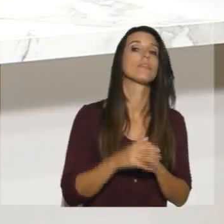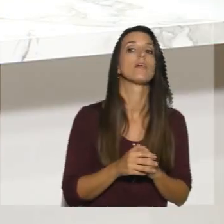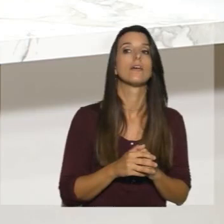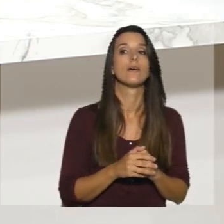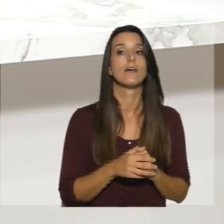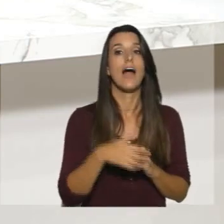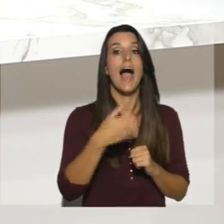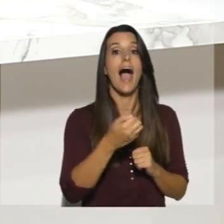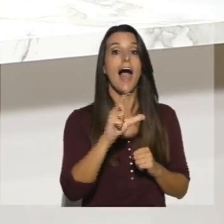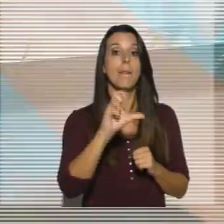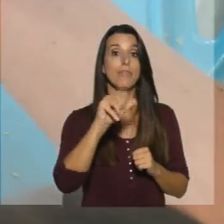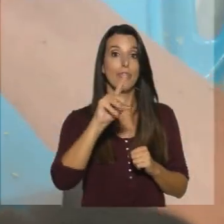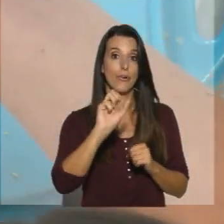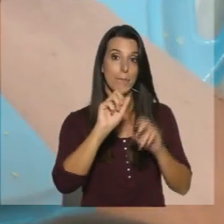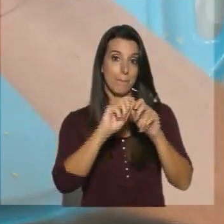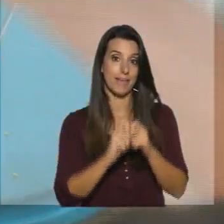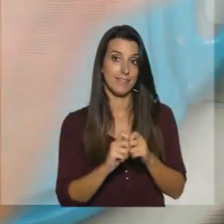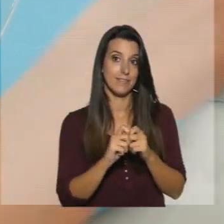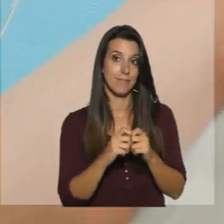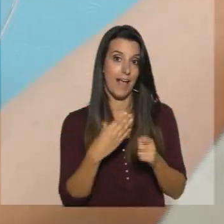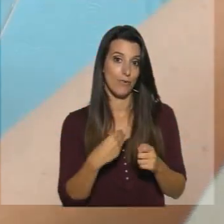tenemos el almidón de maíz